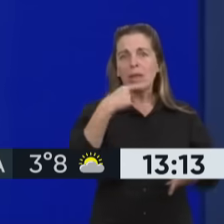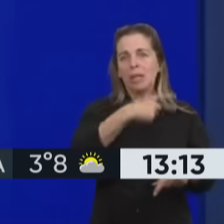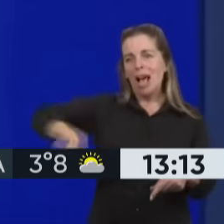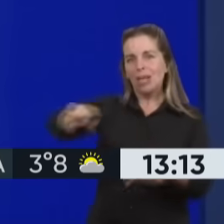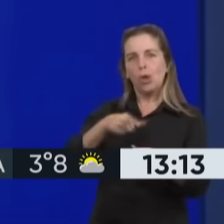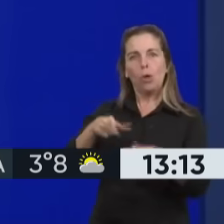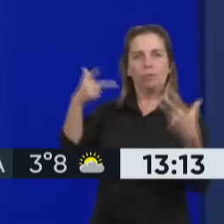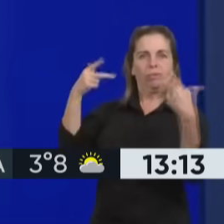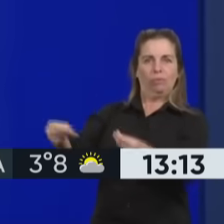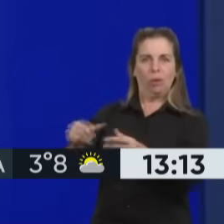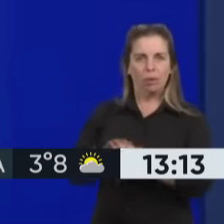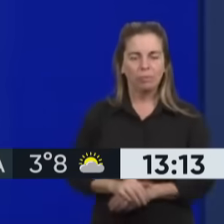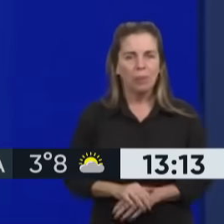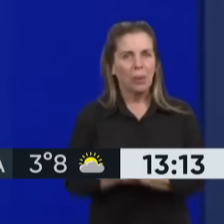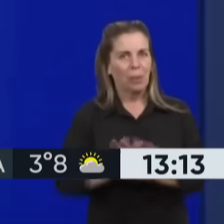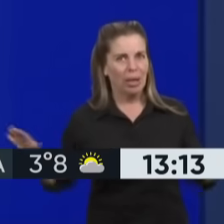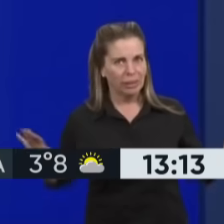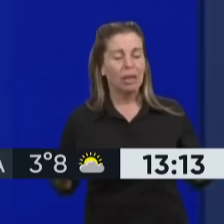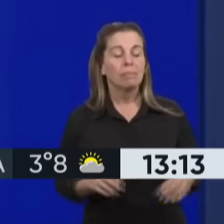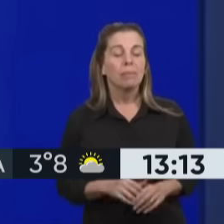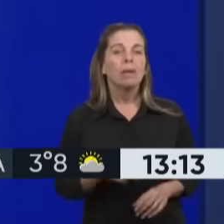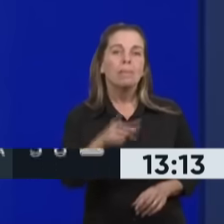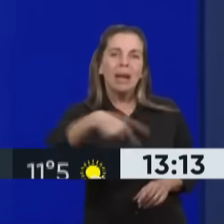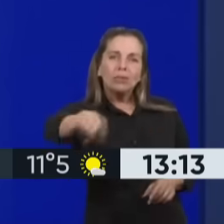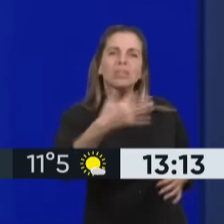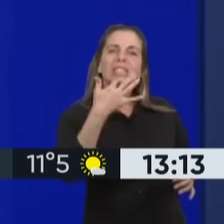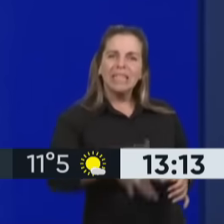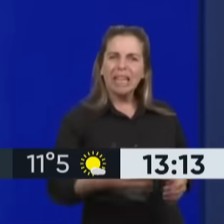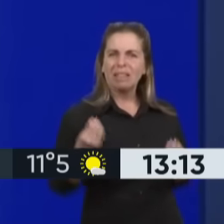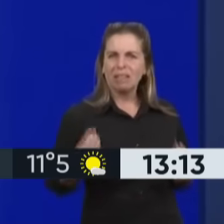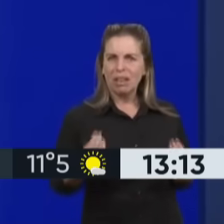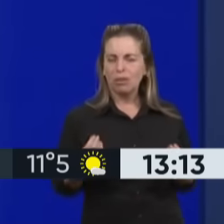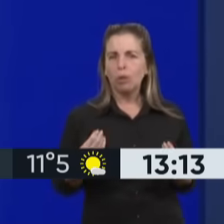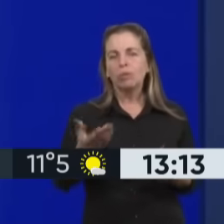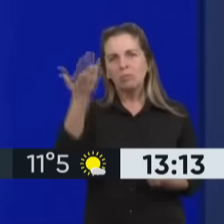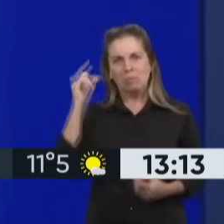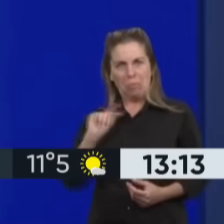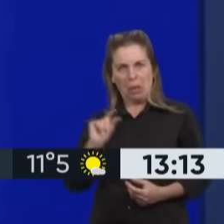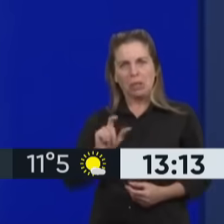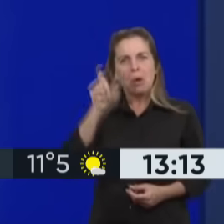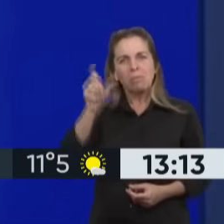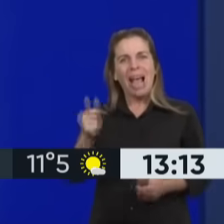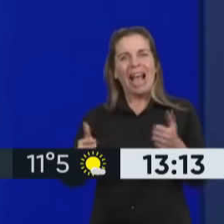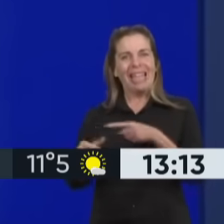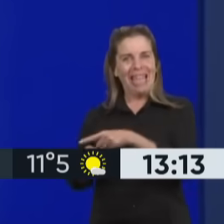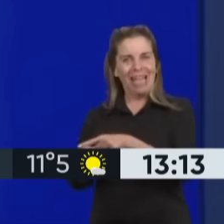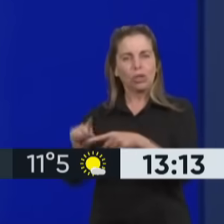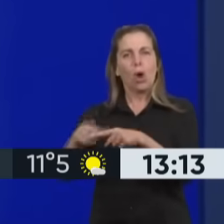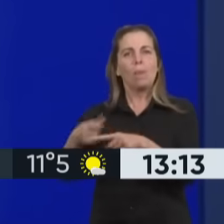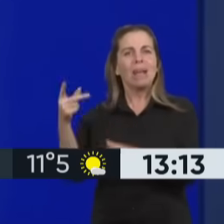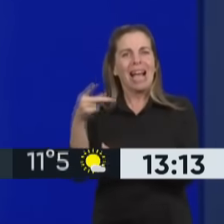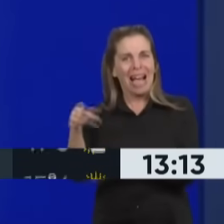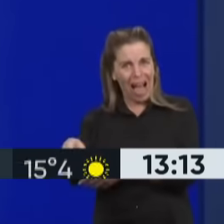Para que comprendan la clase de políticos con la que estamos tratando, hace poco un candidato de la oposición hizo alarde en